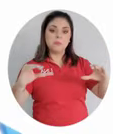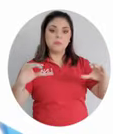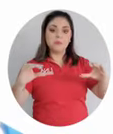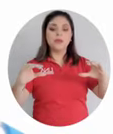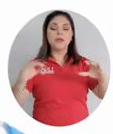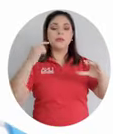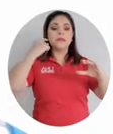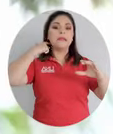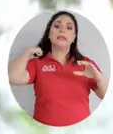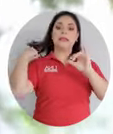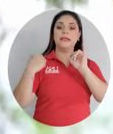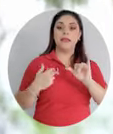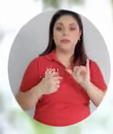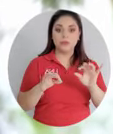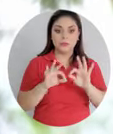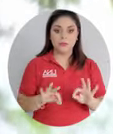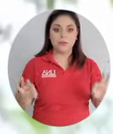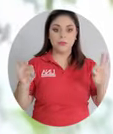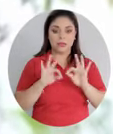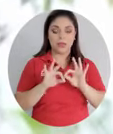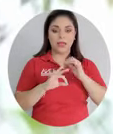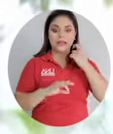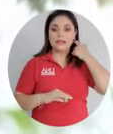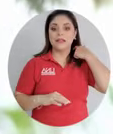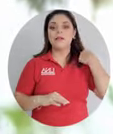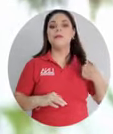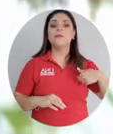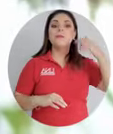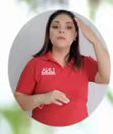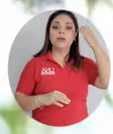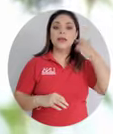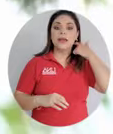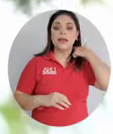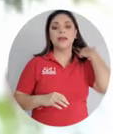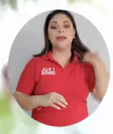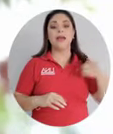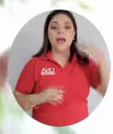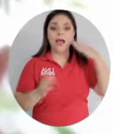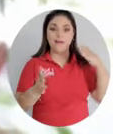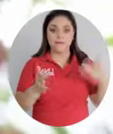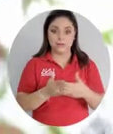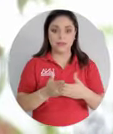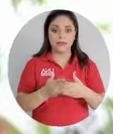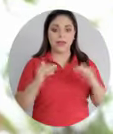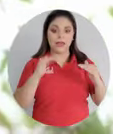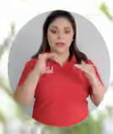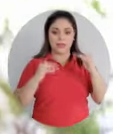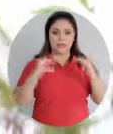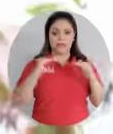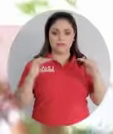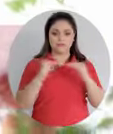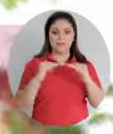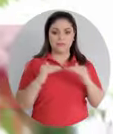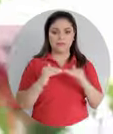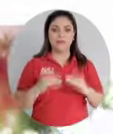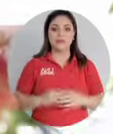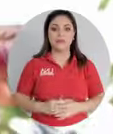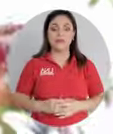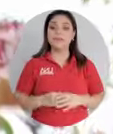es una brecha, digamos, muy importante, tiene repercusiones sobre la equidad muy importantes, sobre todo en aquellos